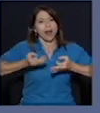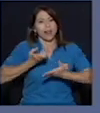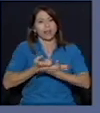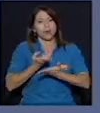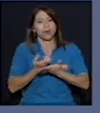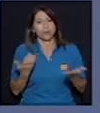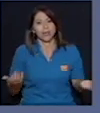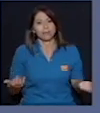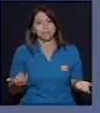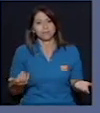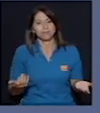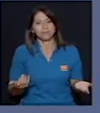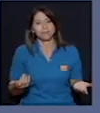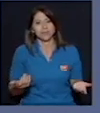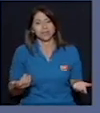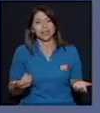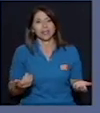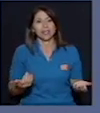economía.